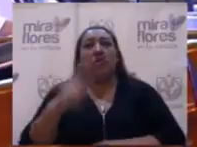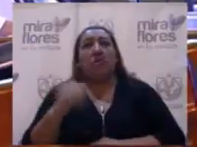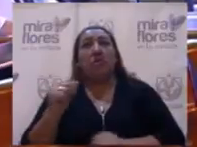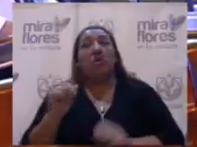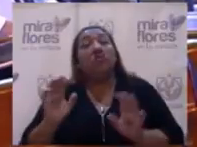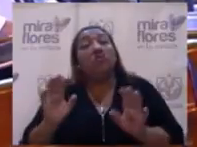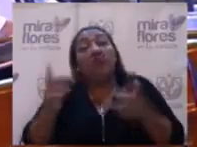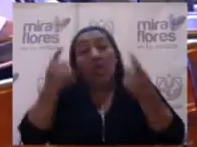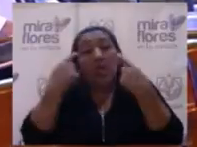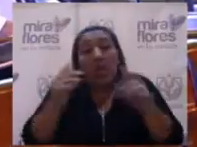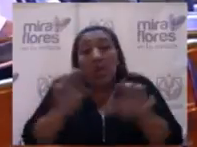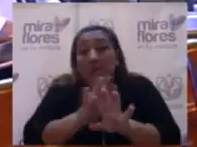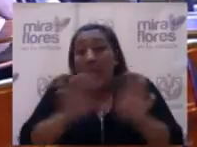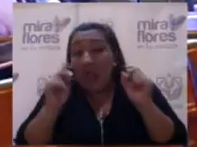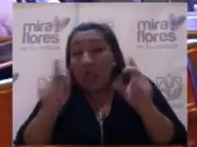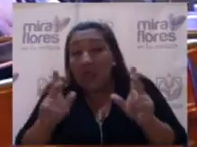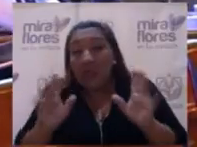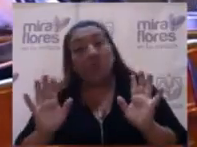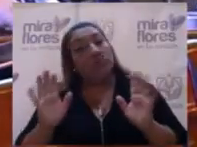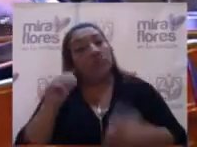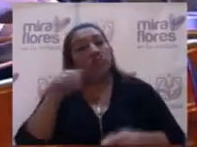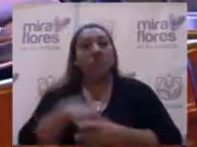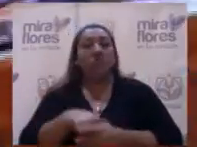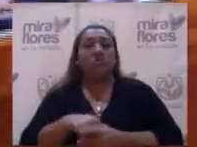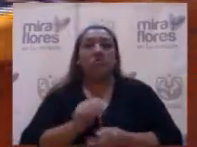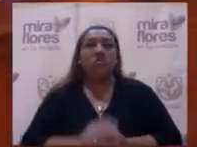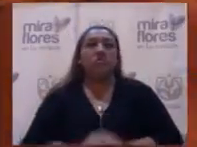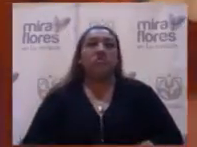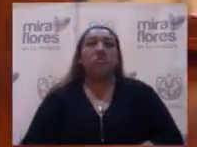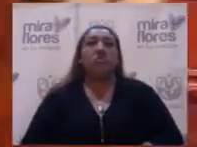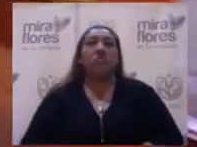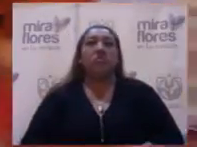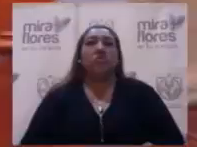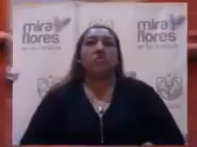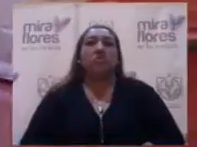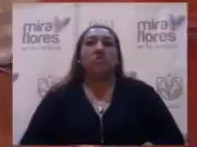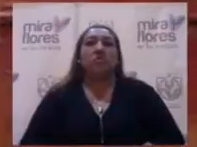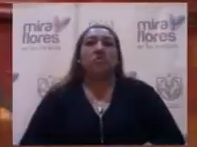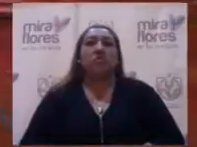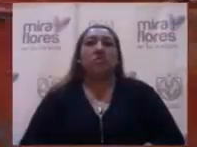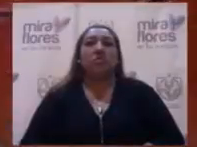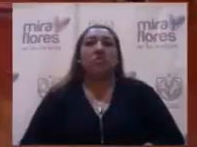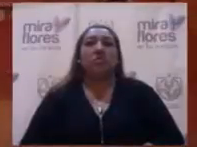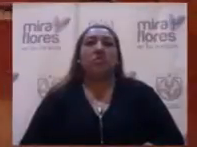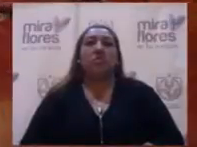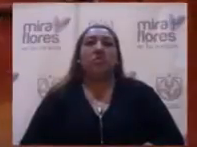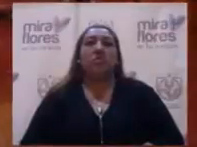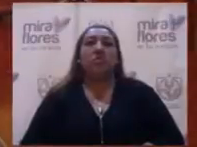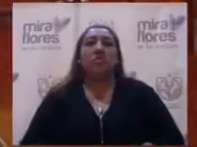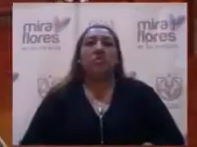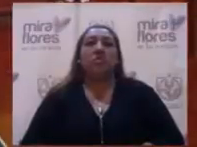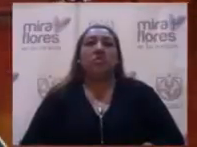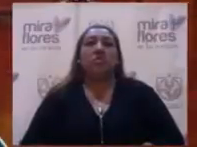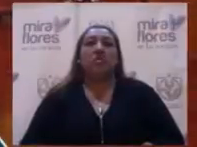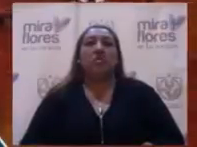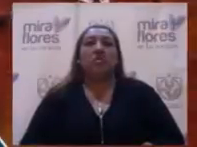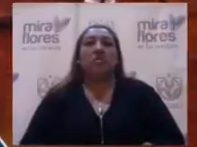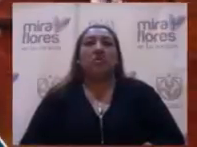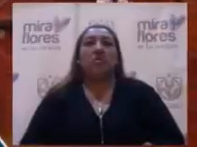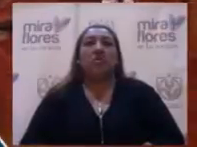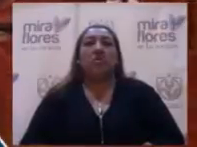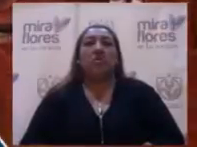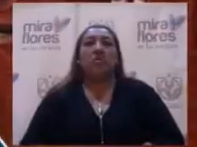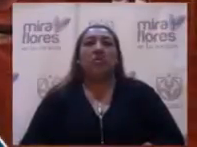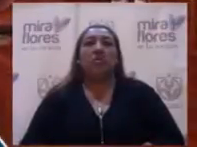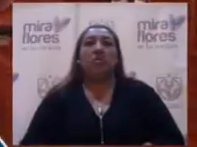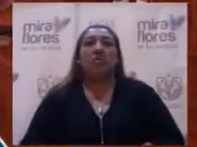está decidido y tendremos que votar nomás. Gracias. A ver, otra vez otra precisión, señor Sousa.